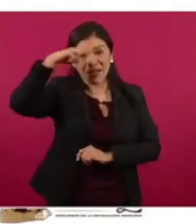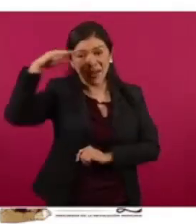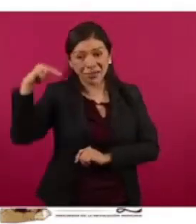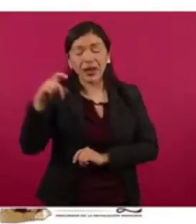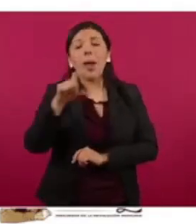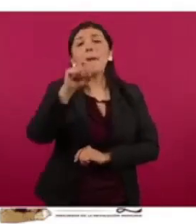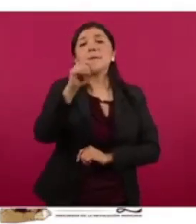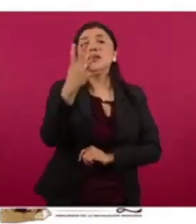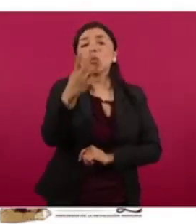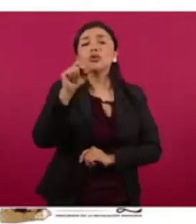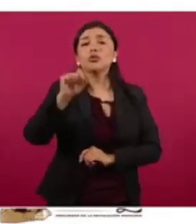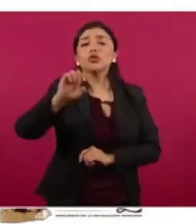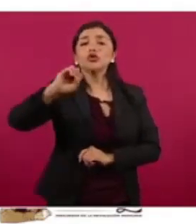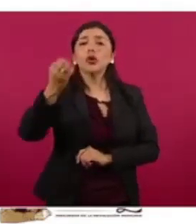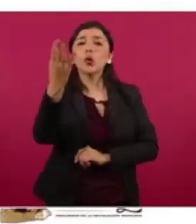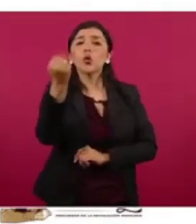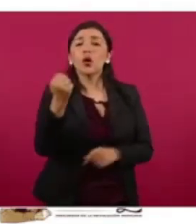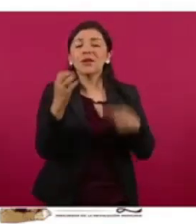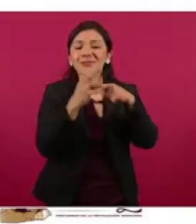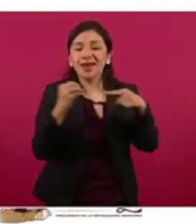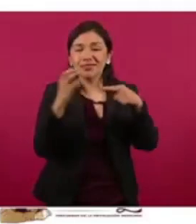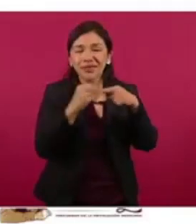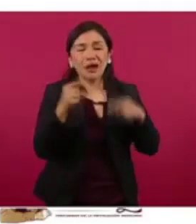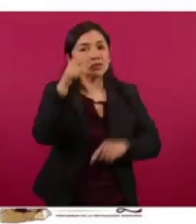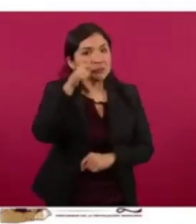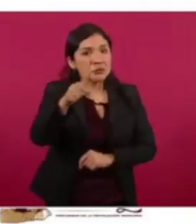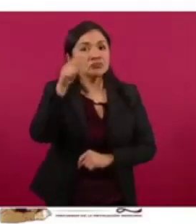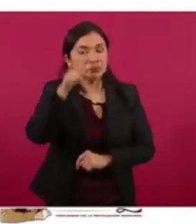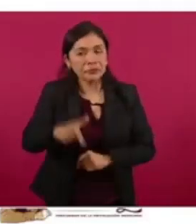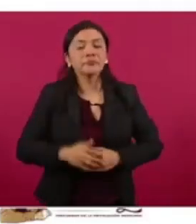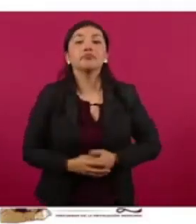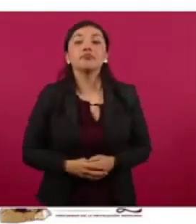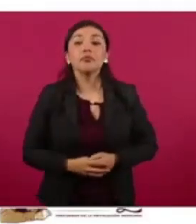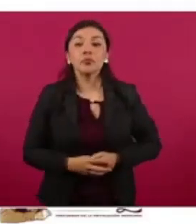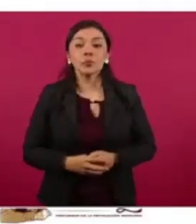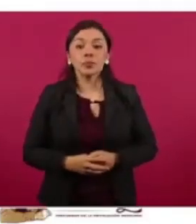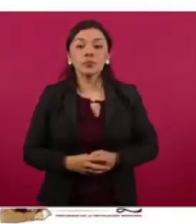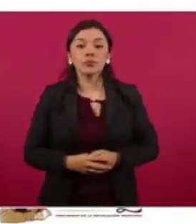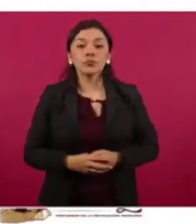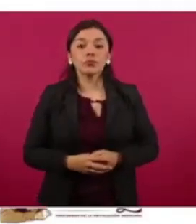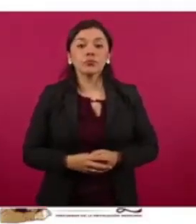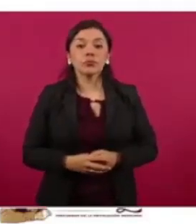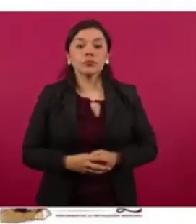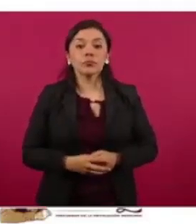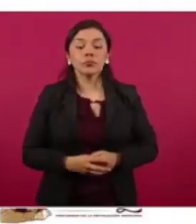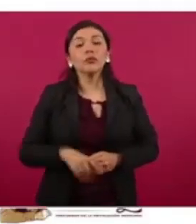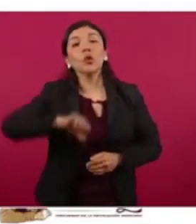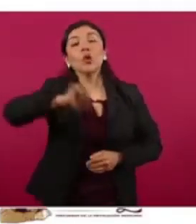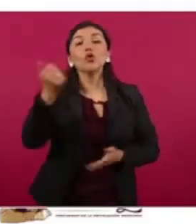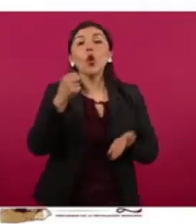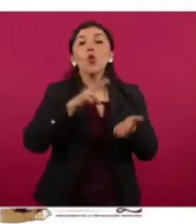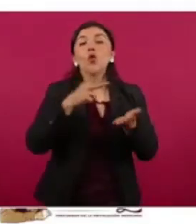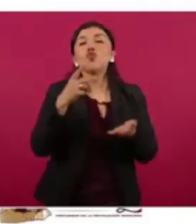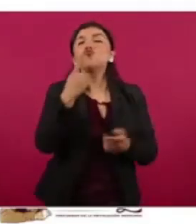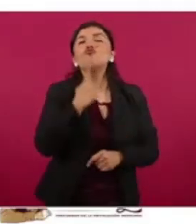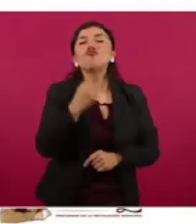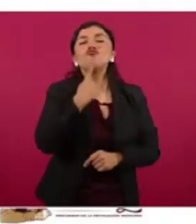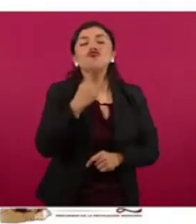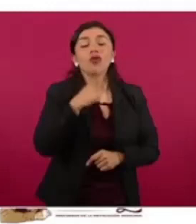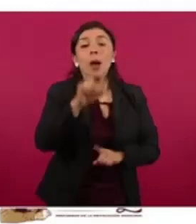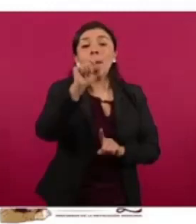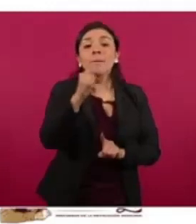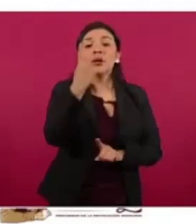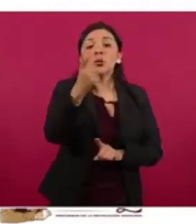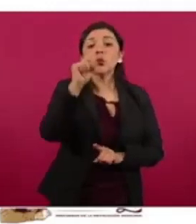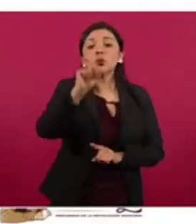franquicia Pemex, 24 pesos con 9 centavos. ¿Cuáles para la premium las más baratas? 21